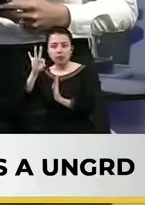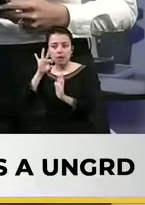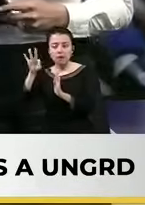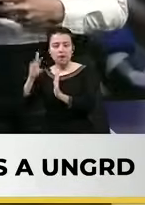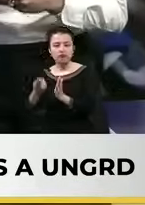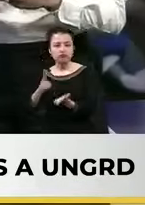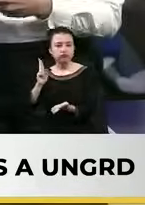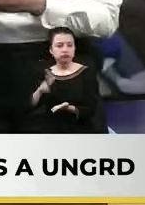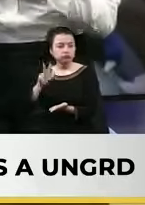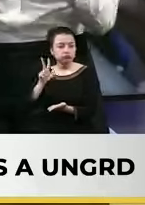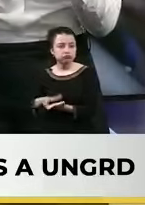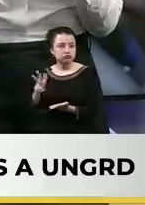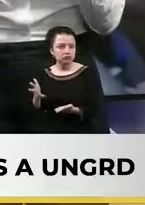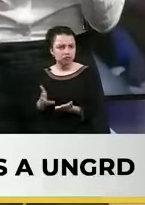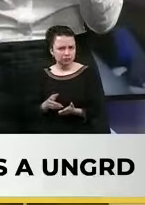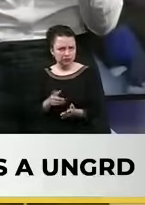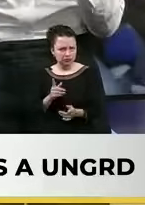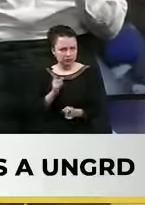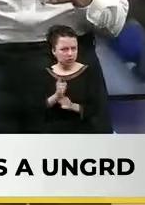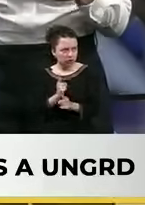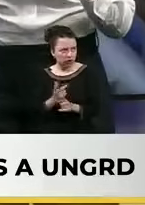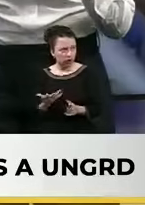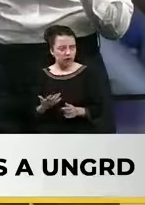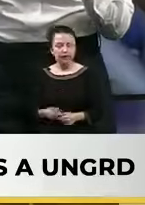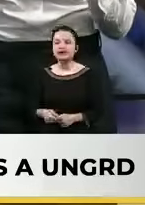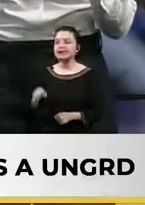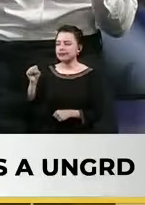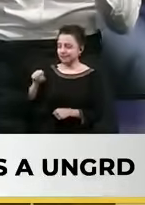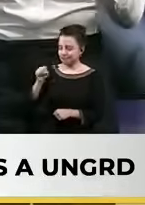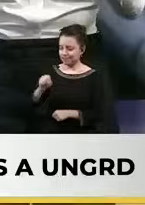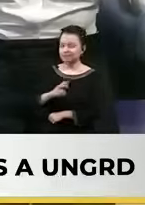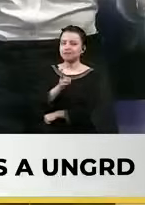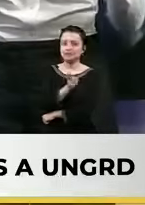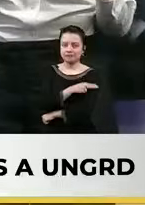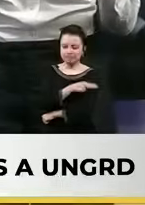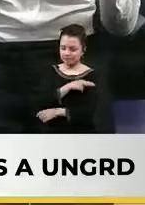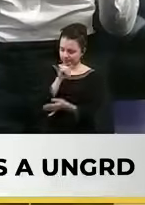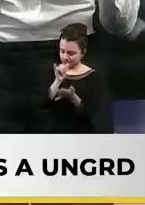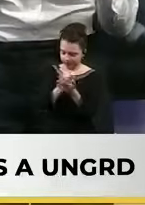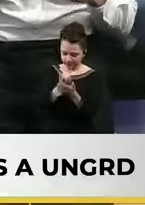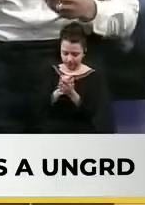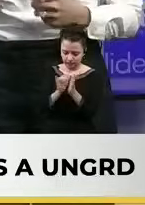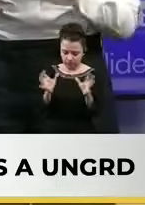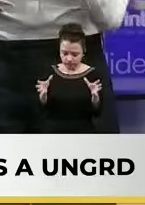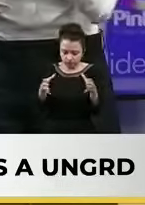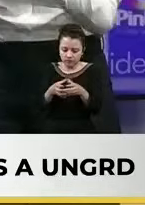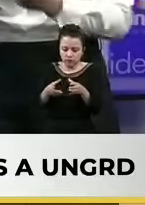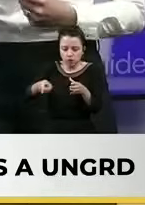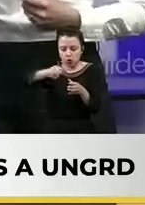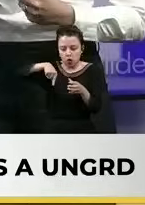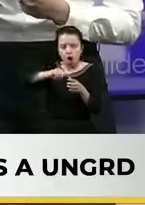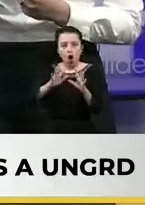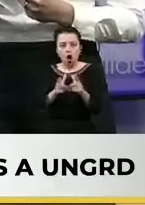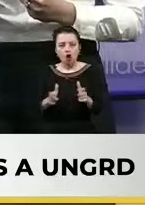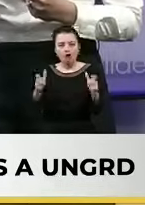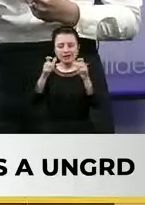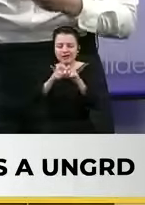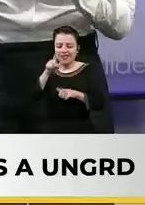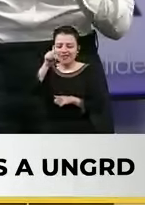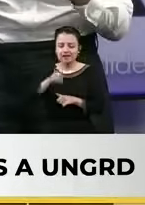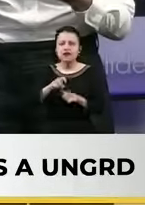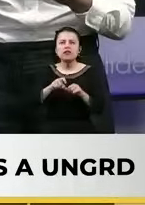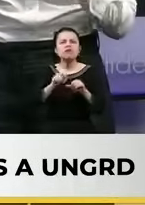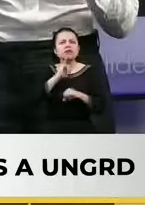quería el gobierno, algo así. Sí, señor. Esa es la misma comisión en donde los congresistas tenían que aprobar los créditos internacionales que